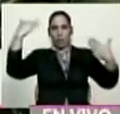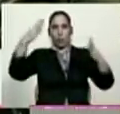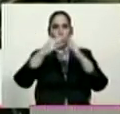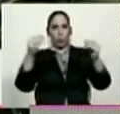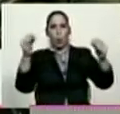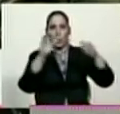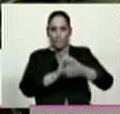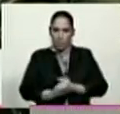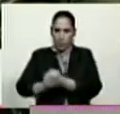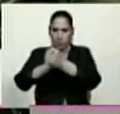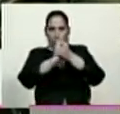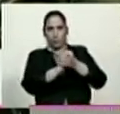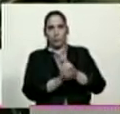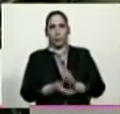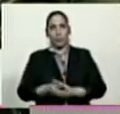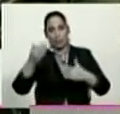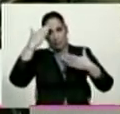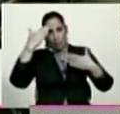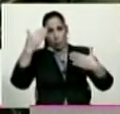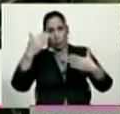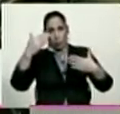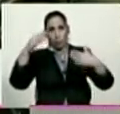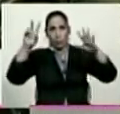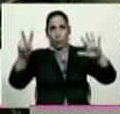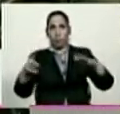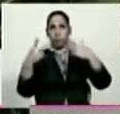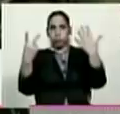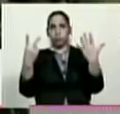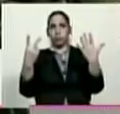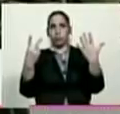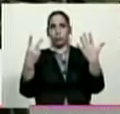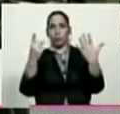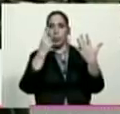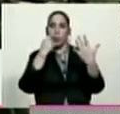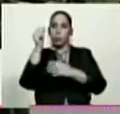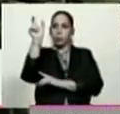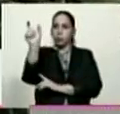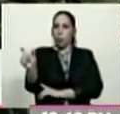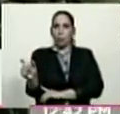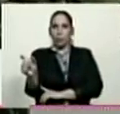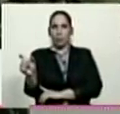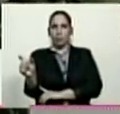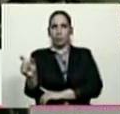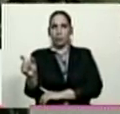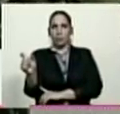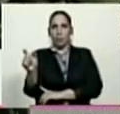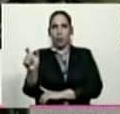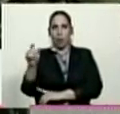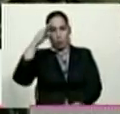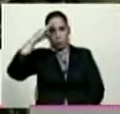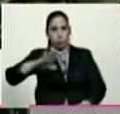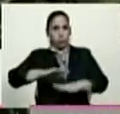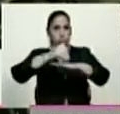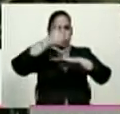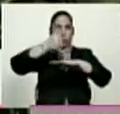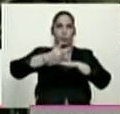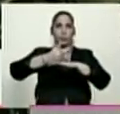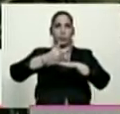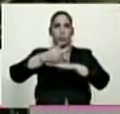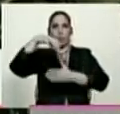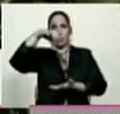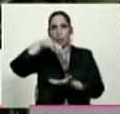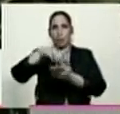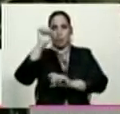acción. Quiero enviar mi saludo al almirante Eladio Jiménez Ratia, comandante de la Región Estratégica de Defensa